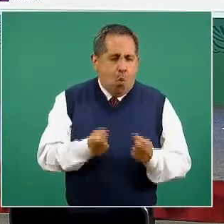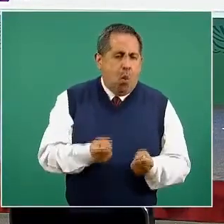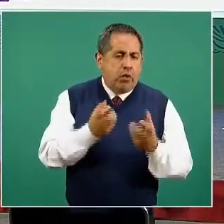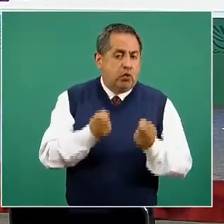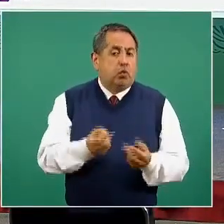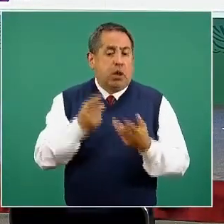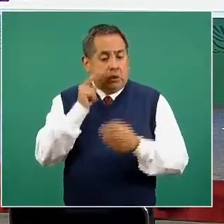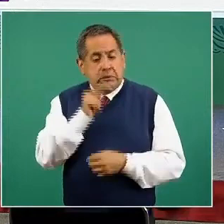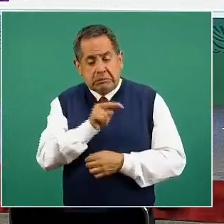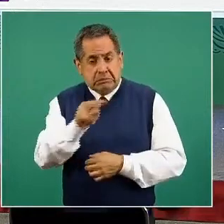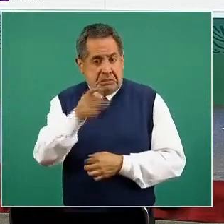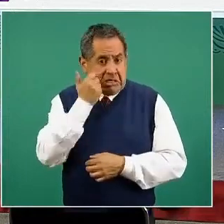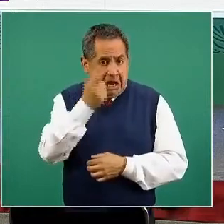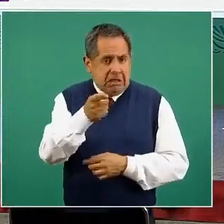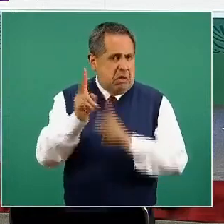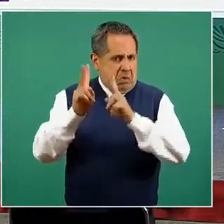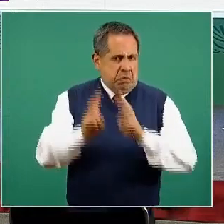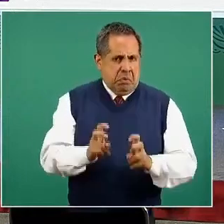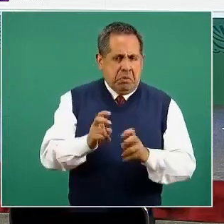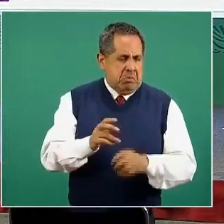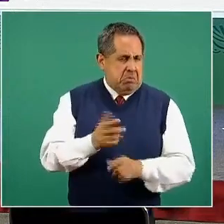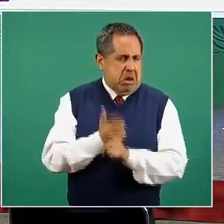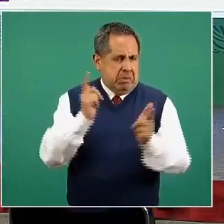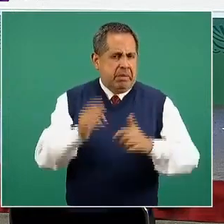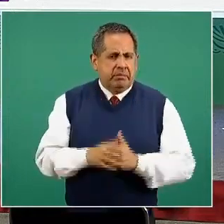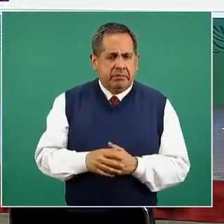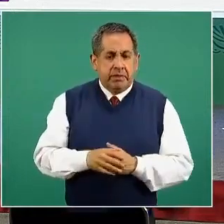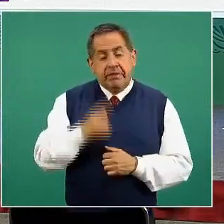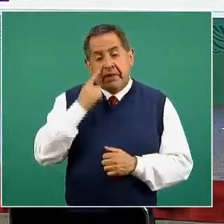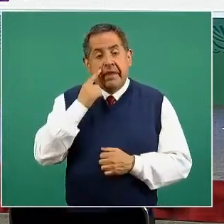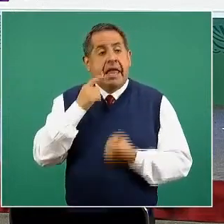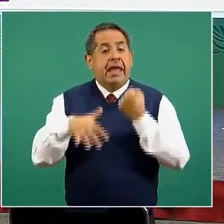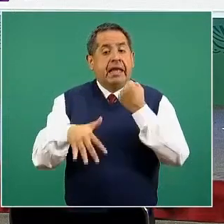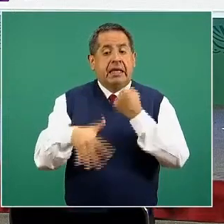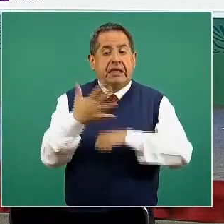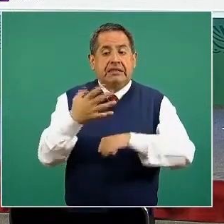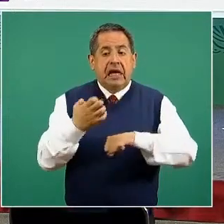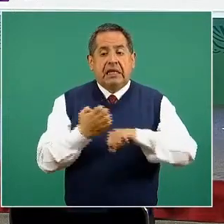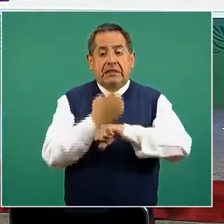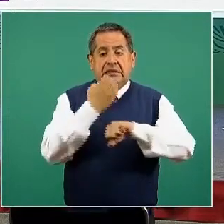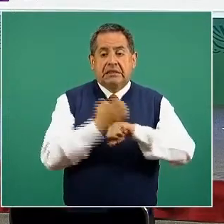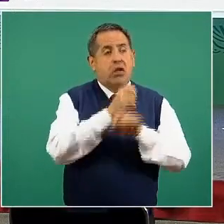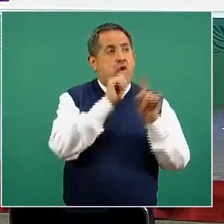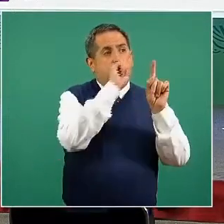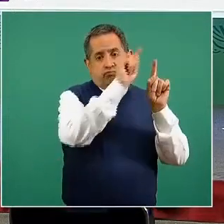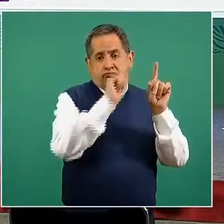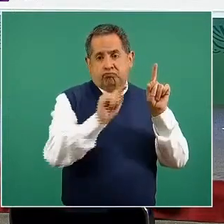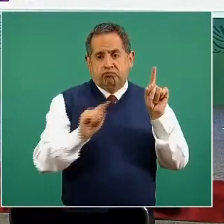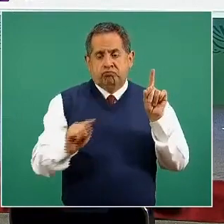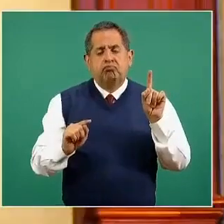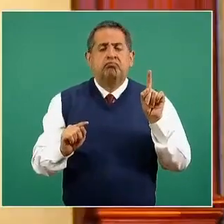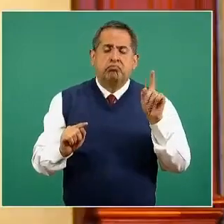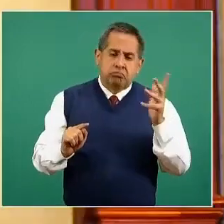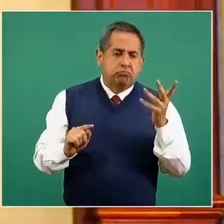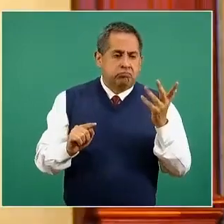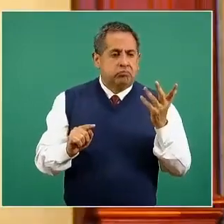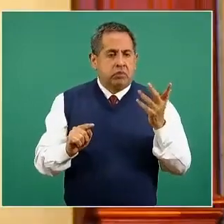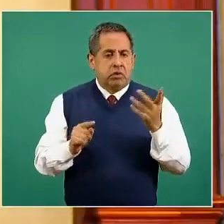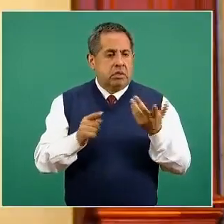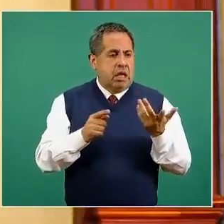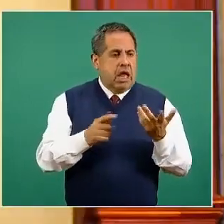cada vez que uno las desee. Y son 15 entidades federativas las que tendrían todavía más de la mitad de sus